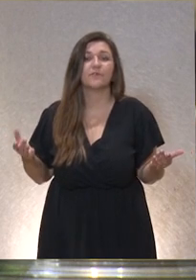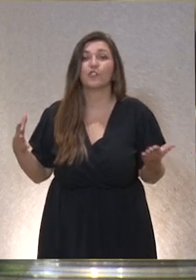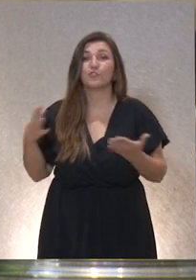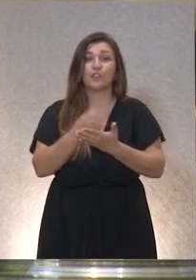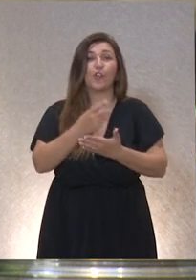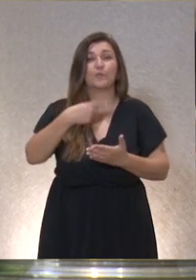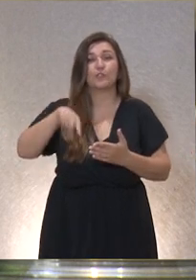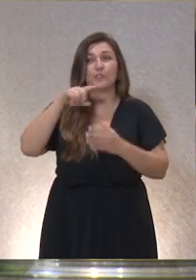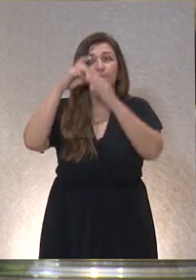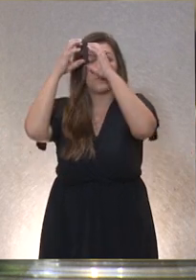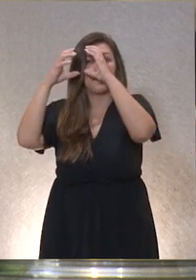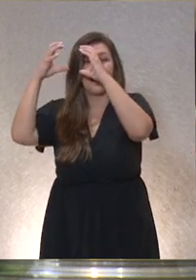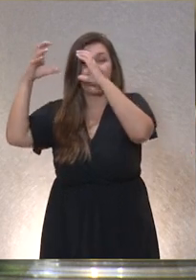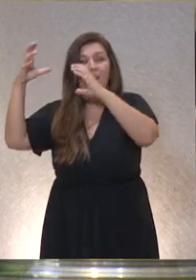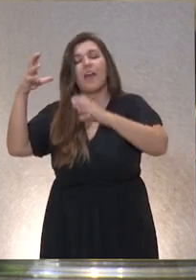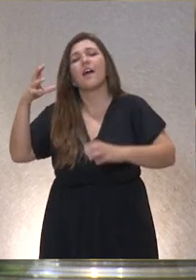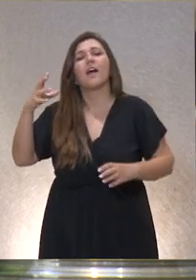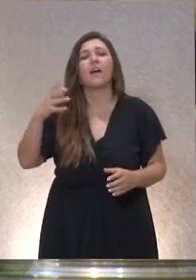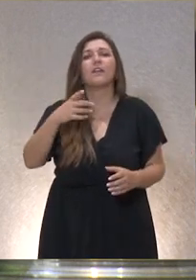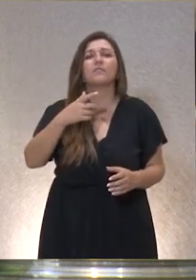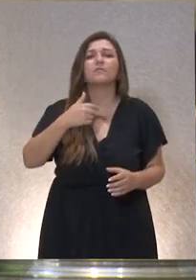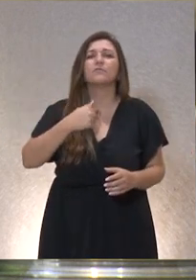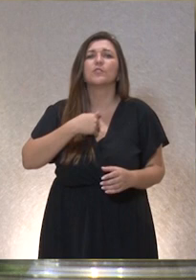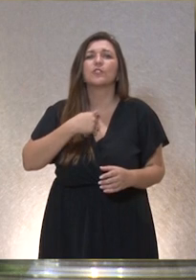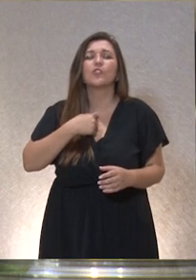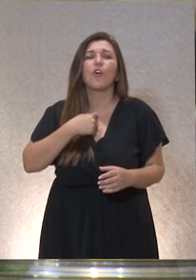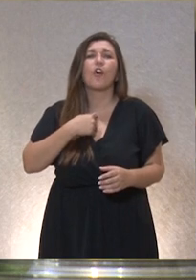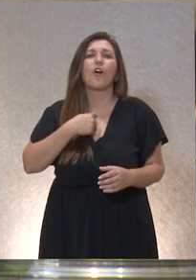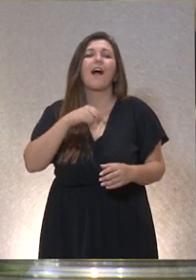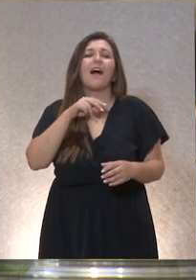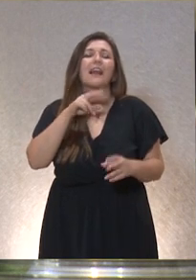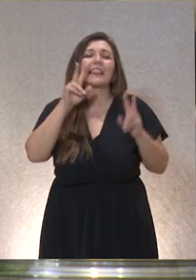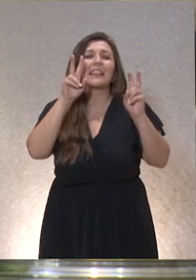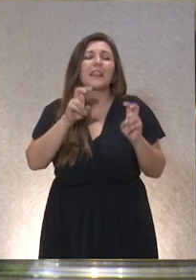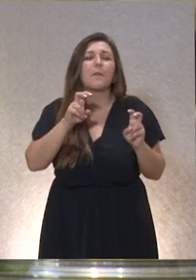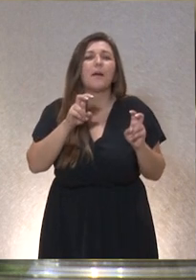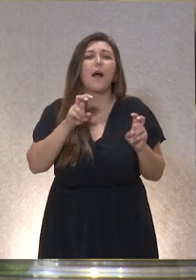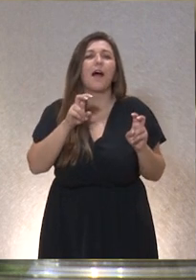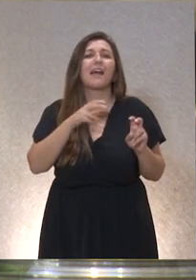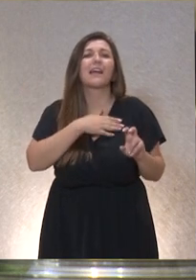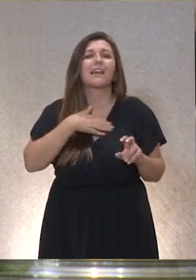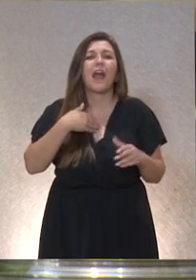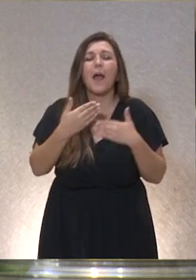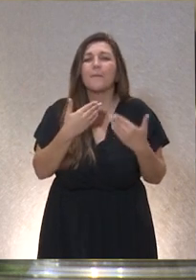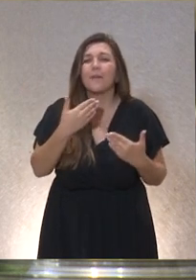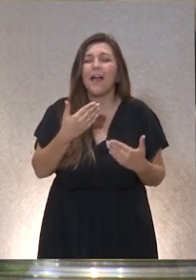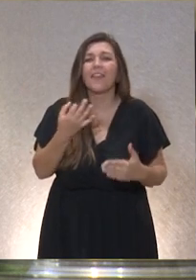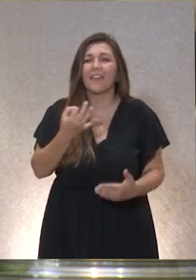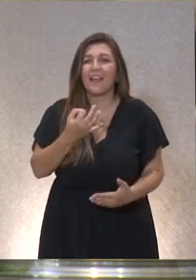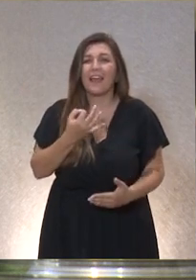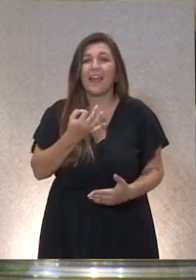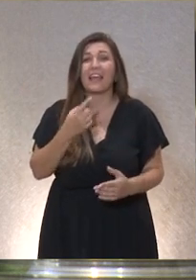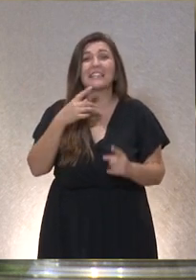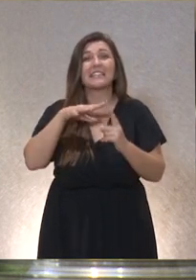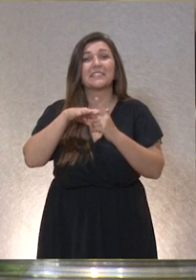imagináis que estoy refiriéndome en concreto o que me voy a referir en concreto a la